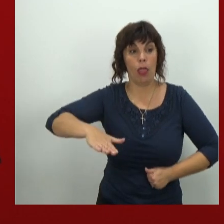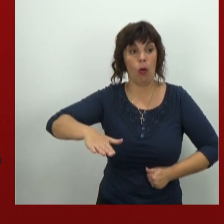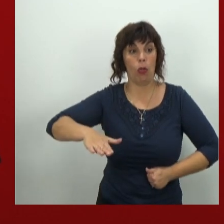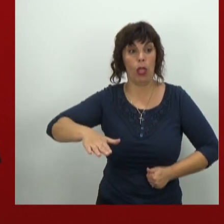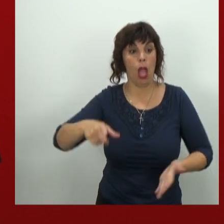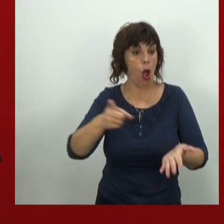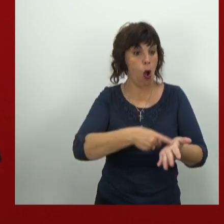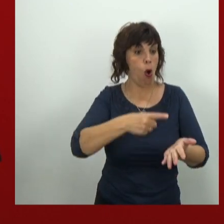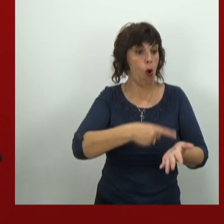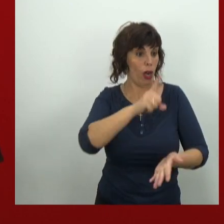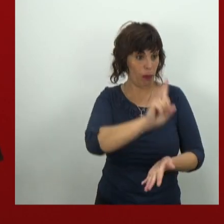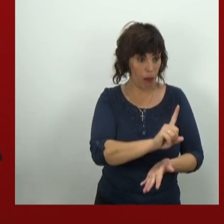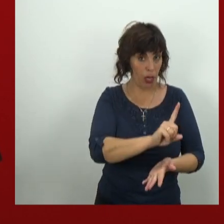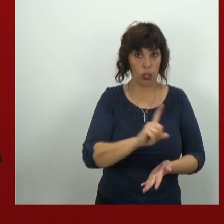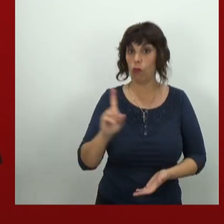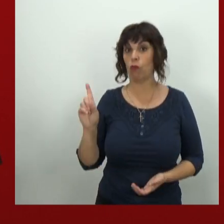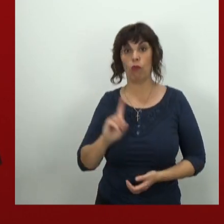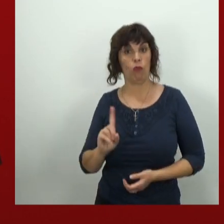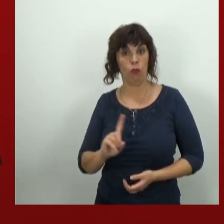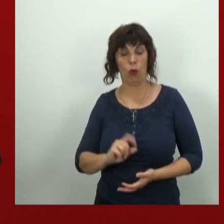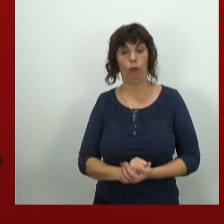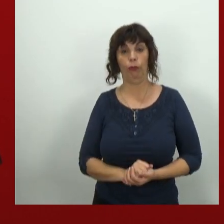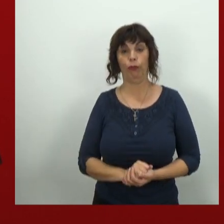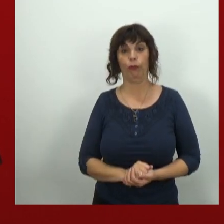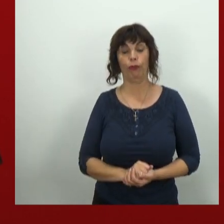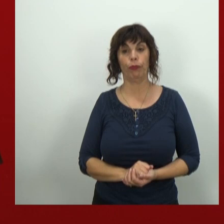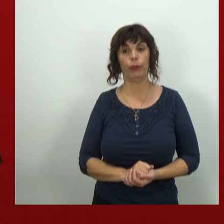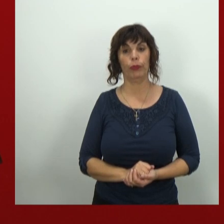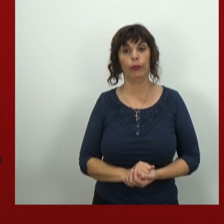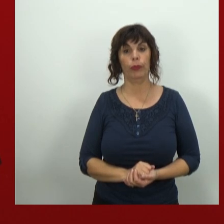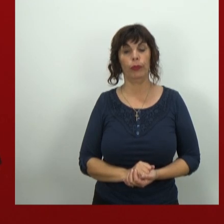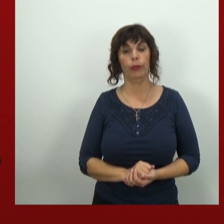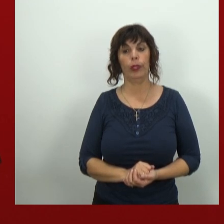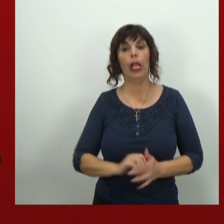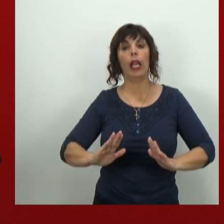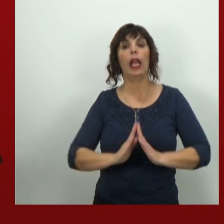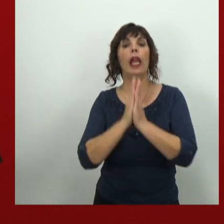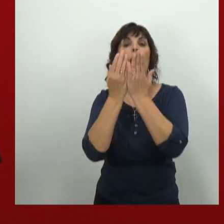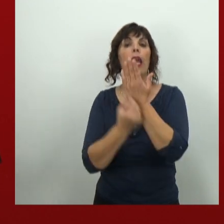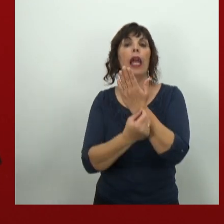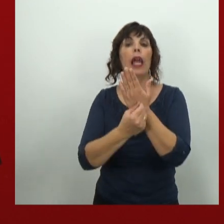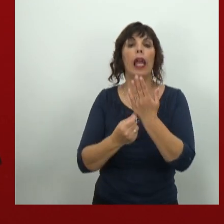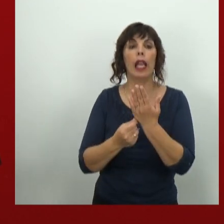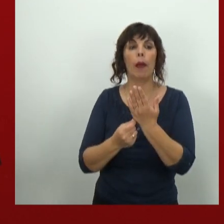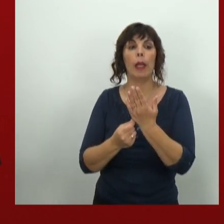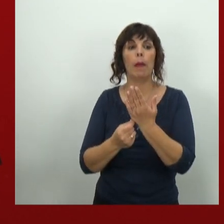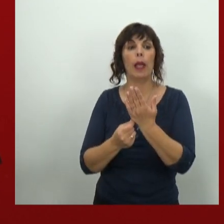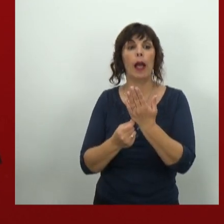hojas, las primeras palabras de la Biblia, no son